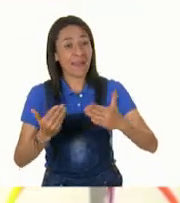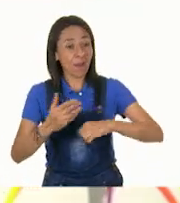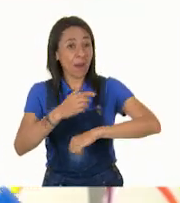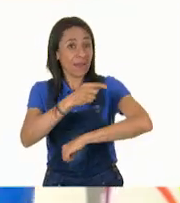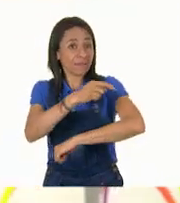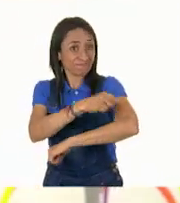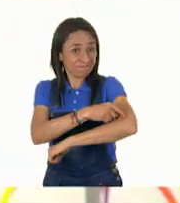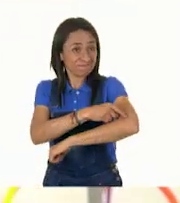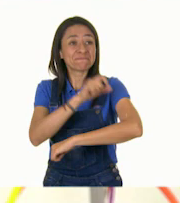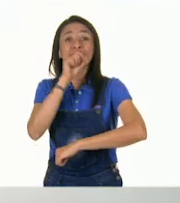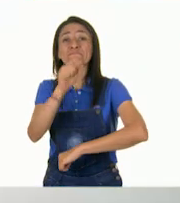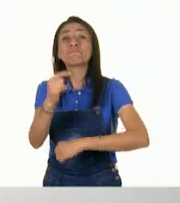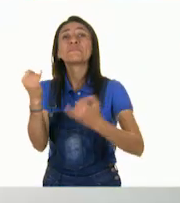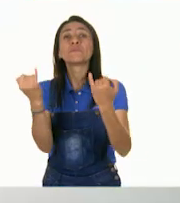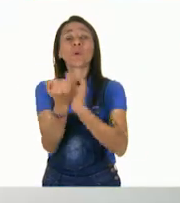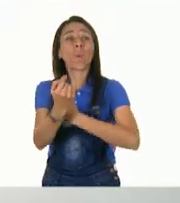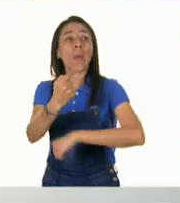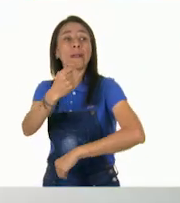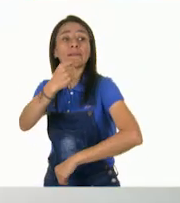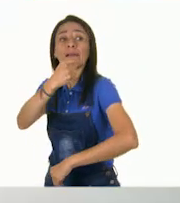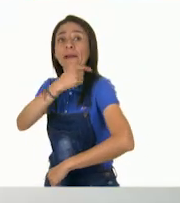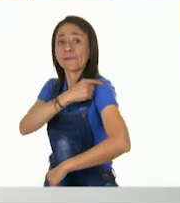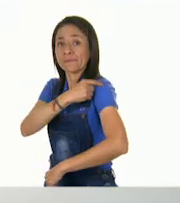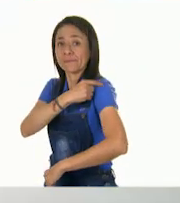hombro gordo